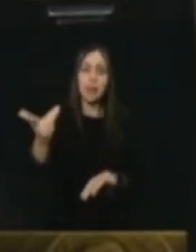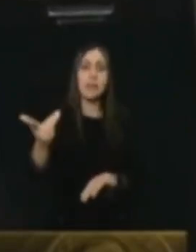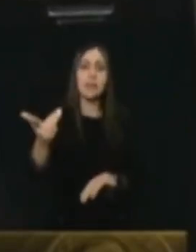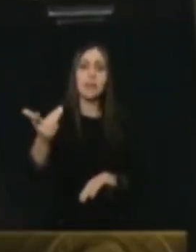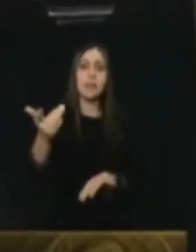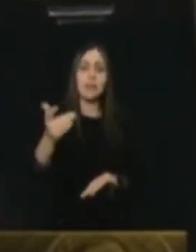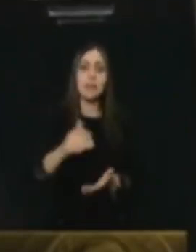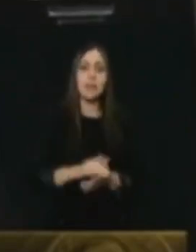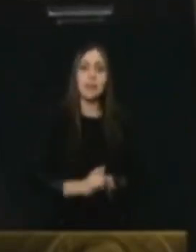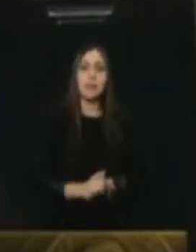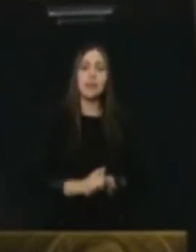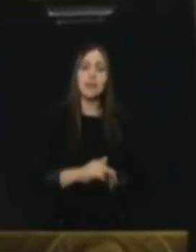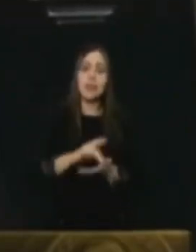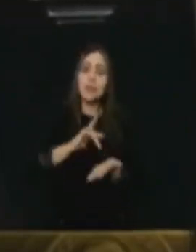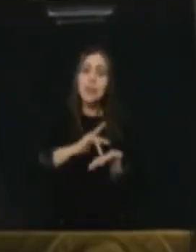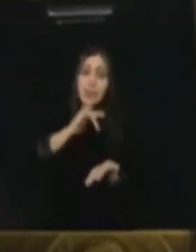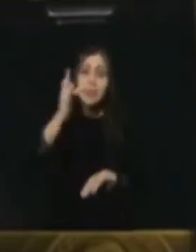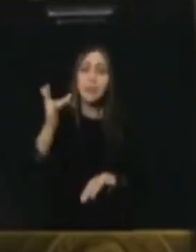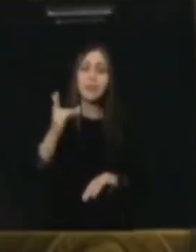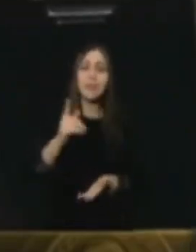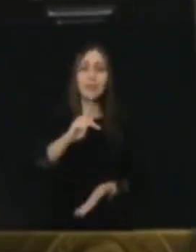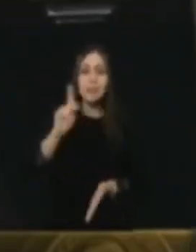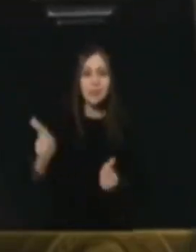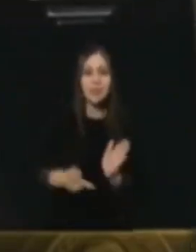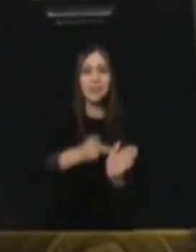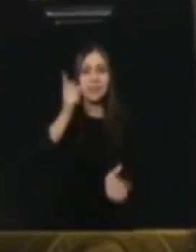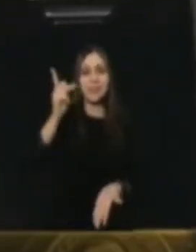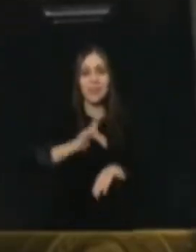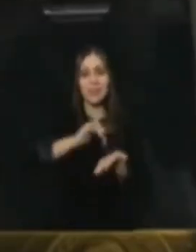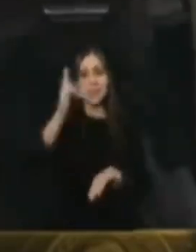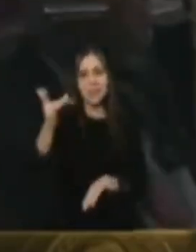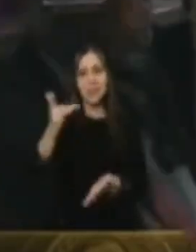gracias y otra vez gracias.